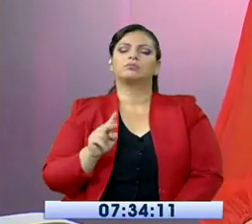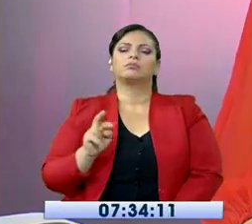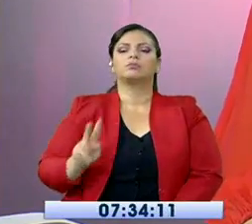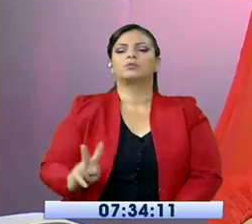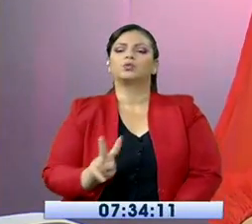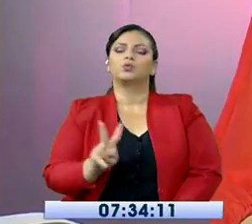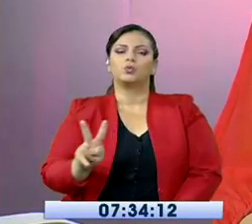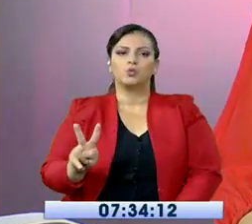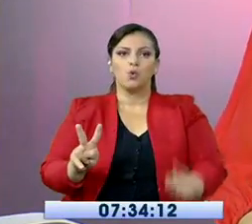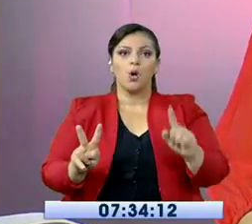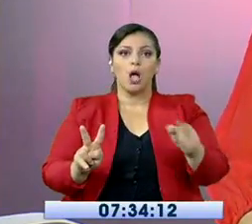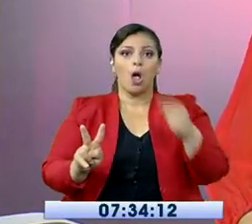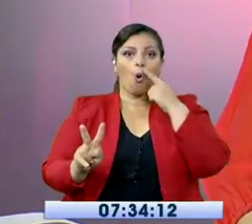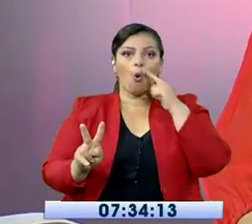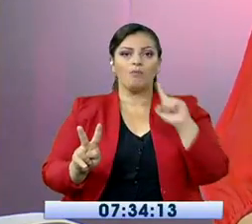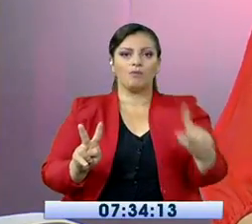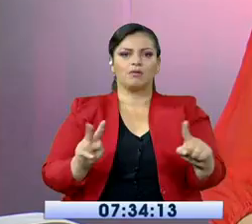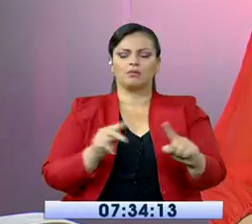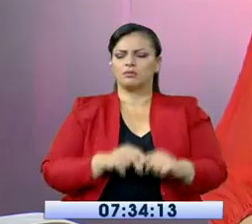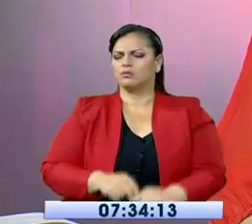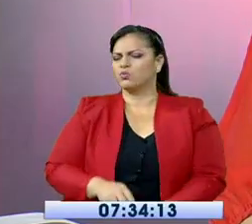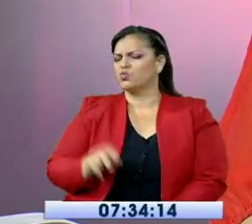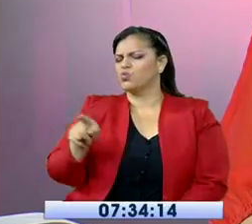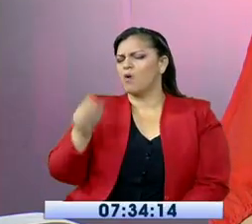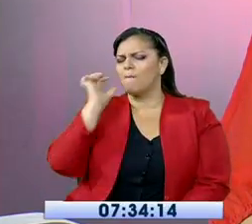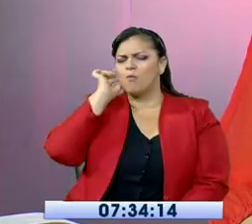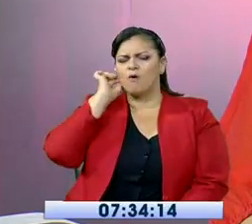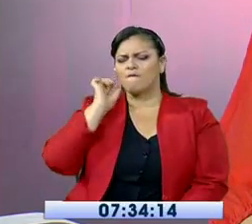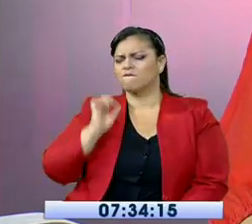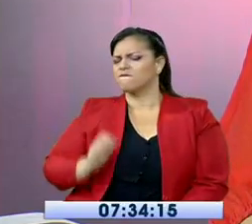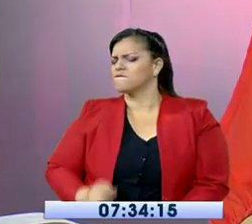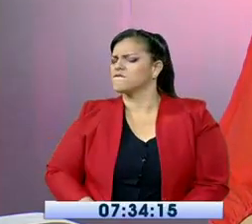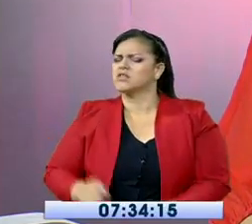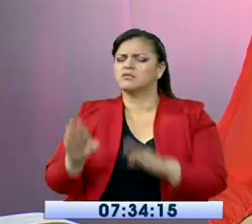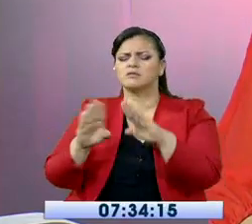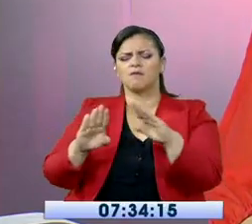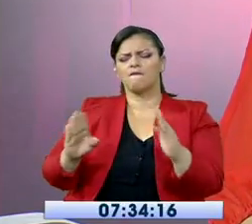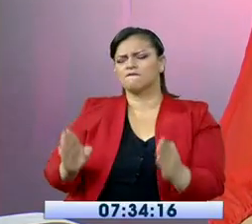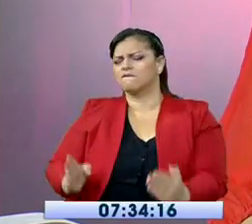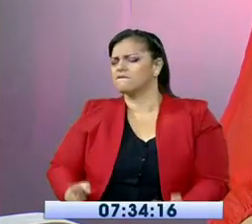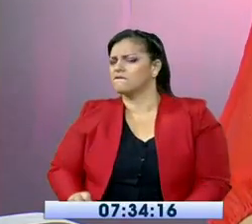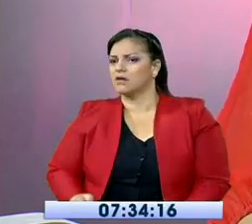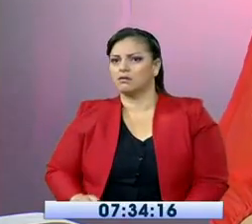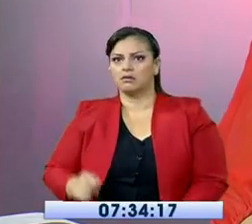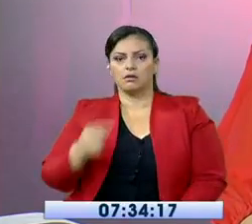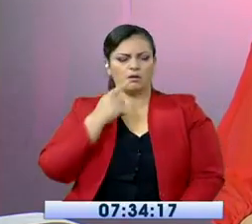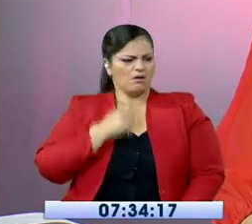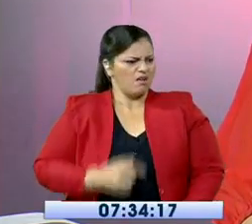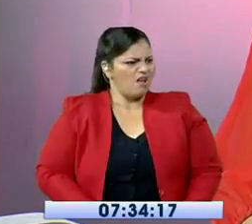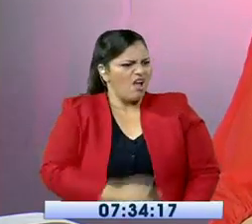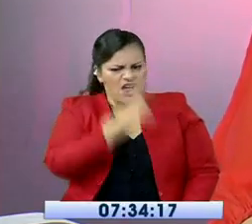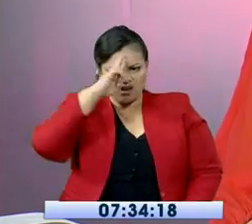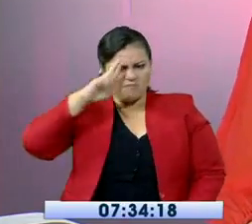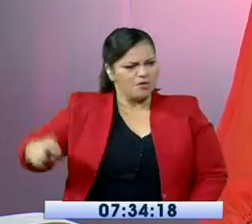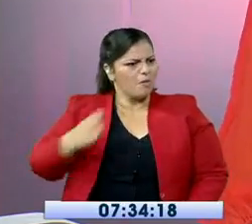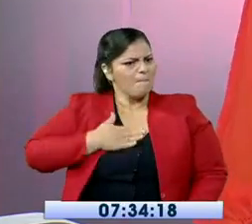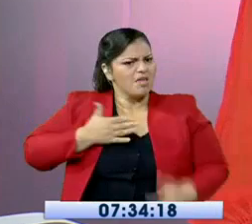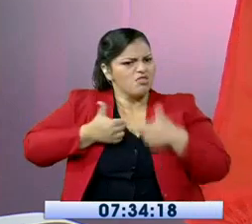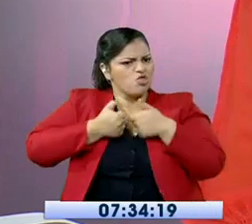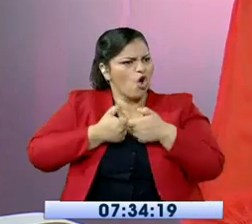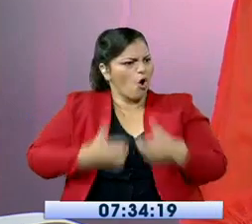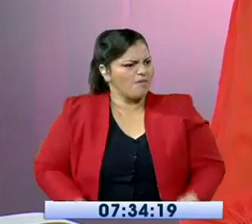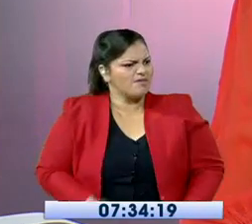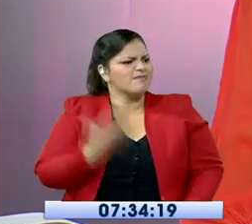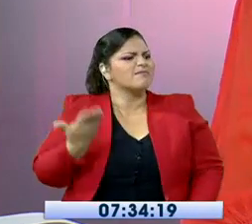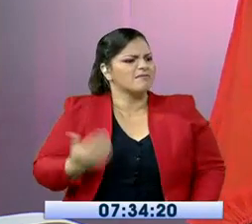De acuerdo a las investigaciones preliminares, el detenido habría mostrado un revólver a un ciudadano por supuestamente piropear a